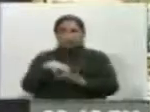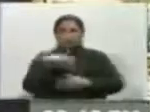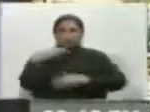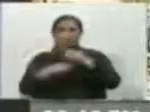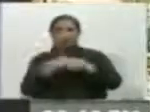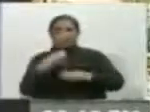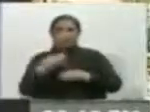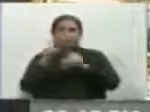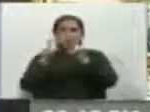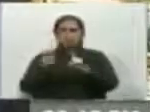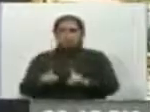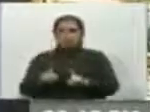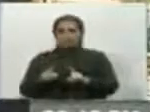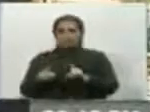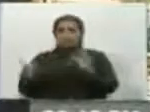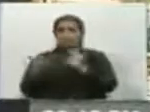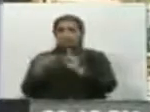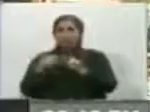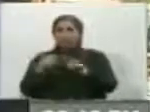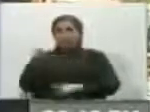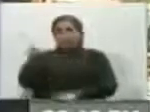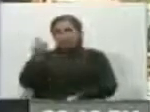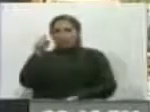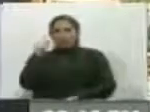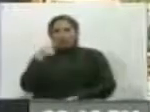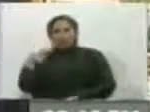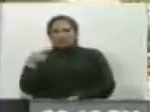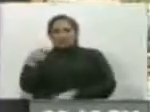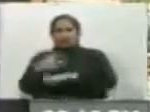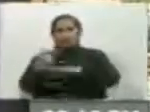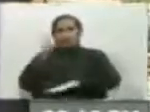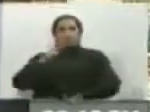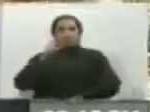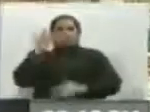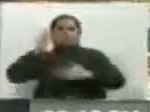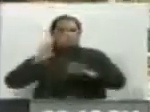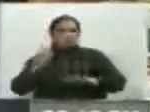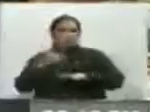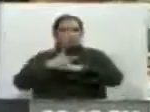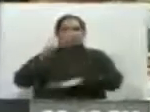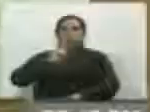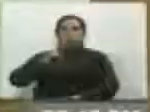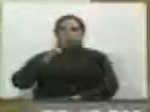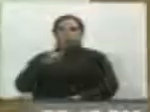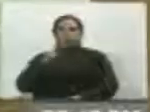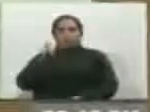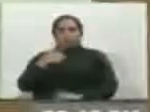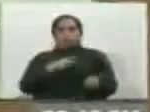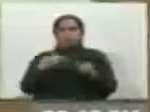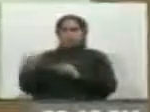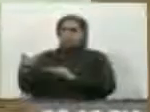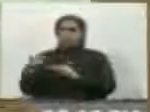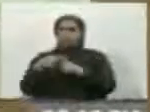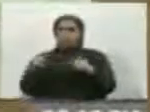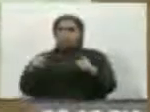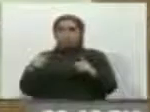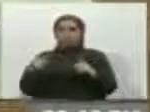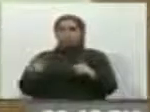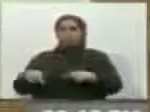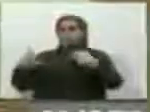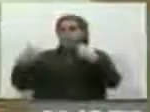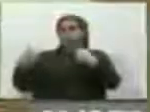correspondientes pero ellos dicen que el gobierno miente presumen que el gobierno miente esto es una invitación a un tuntún